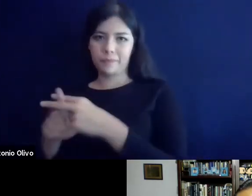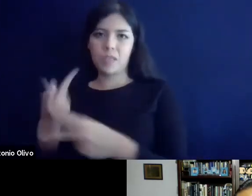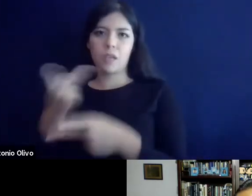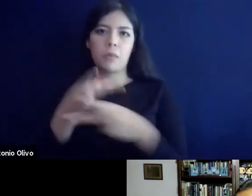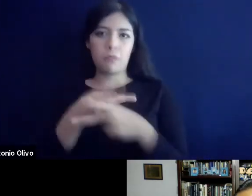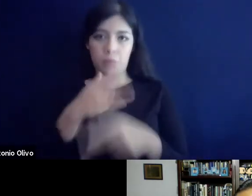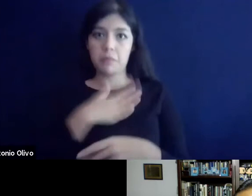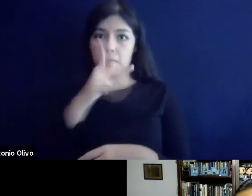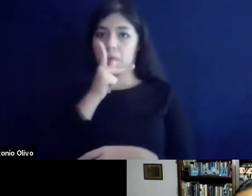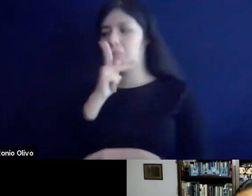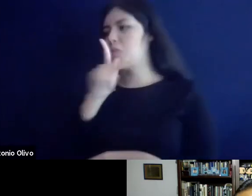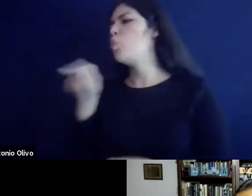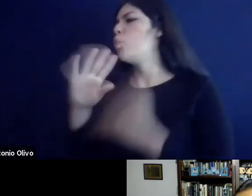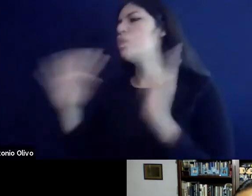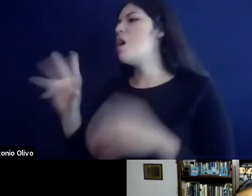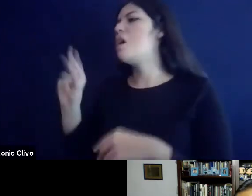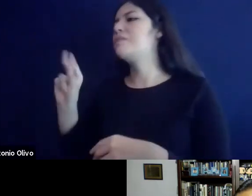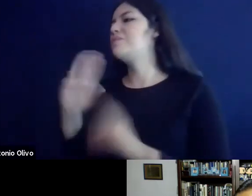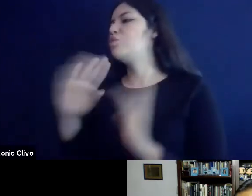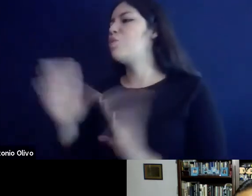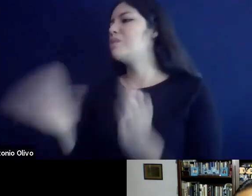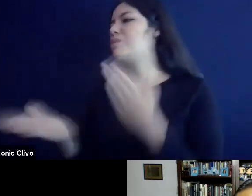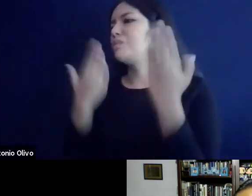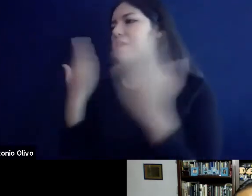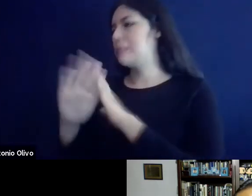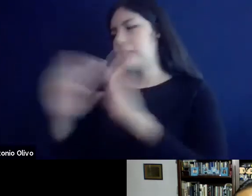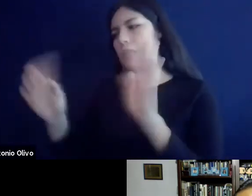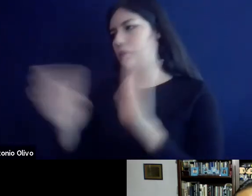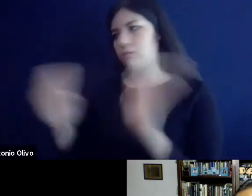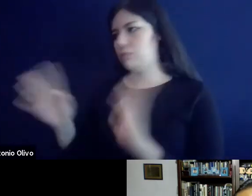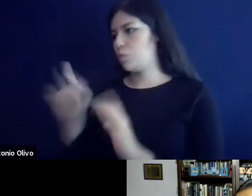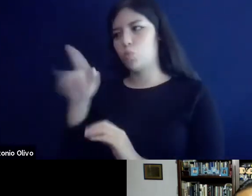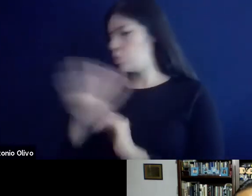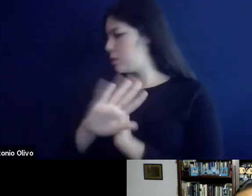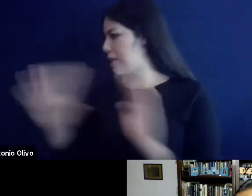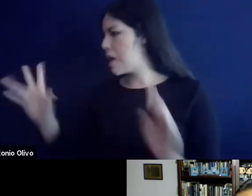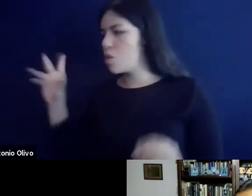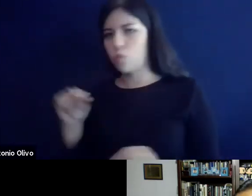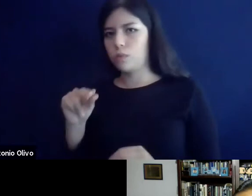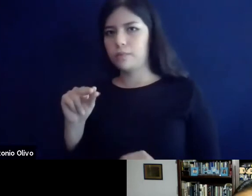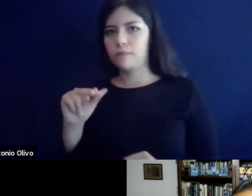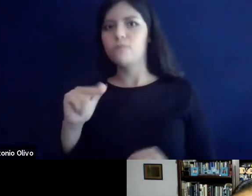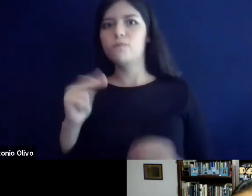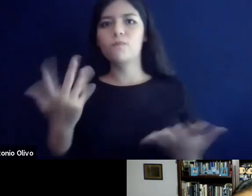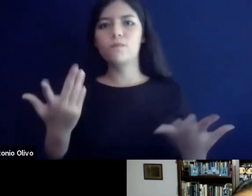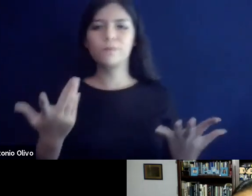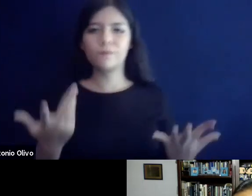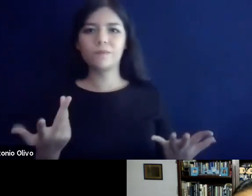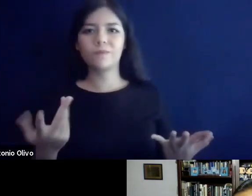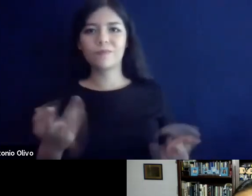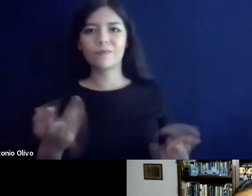estudiar. Y las características de personalidad, casi dije, estás peor.